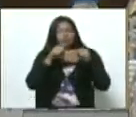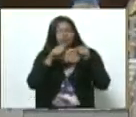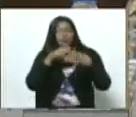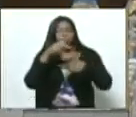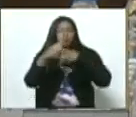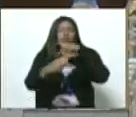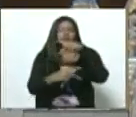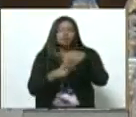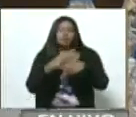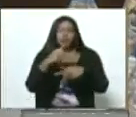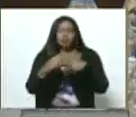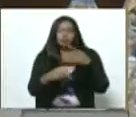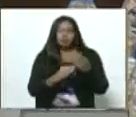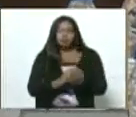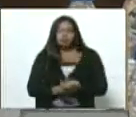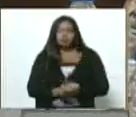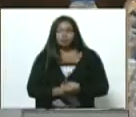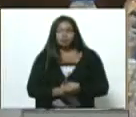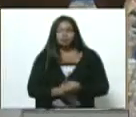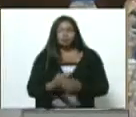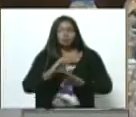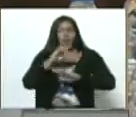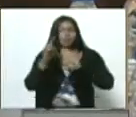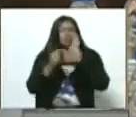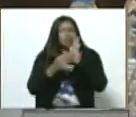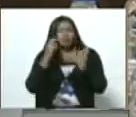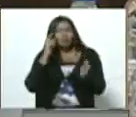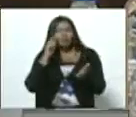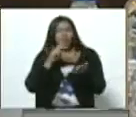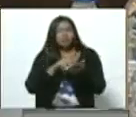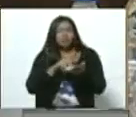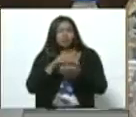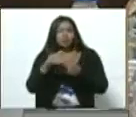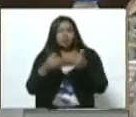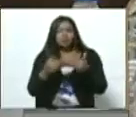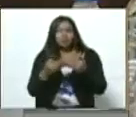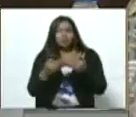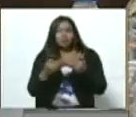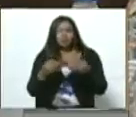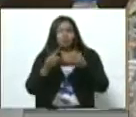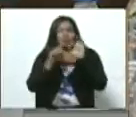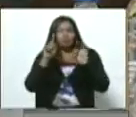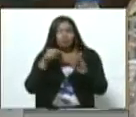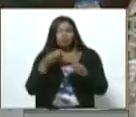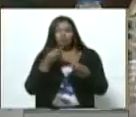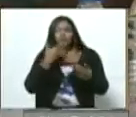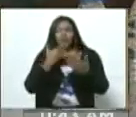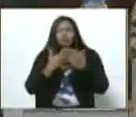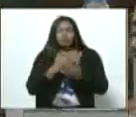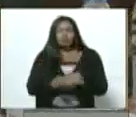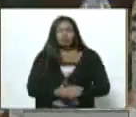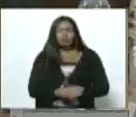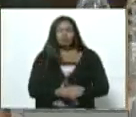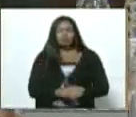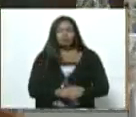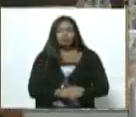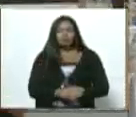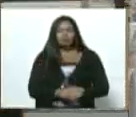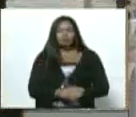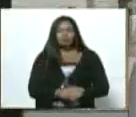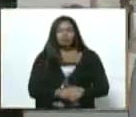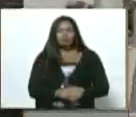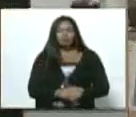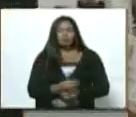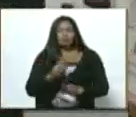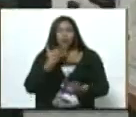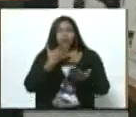un proceso absolutamente participativo y democrático. Muchas gracias. Gracias, gracias, doctor.